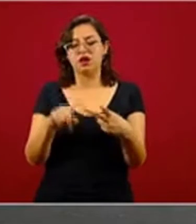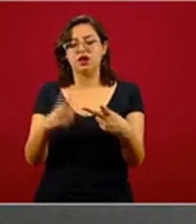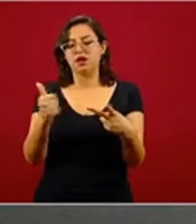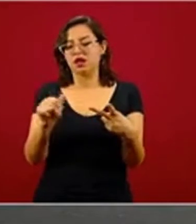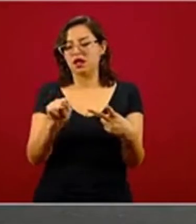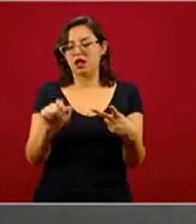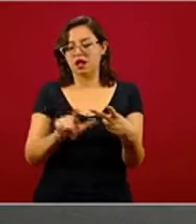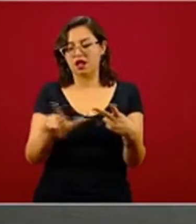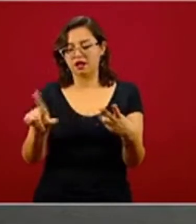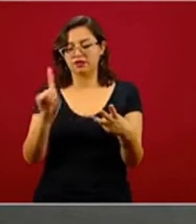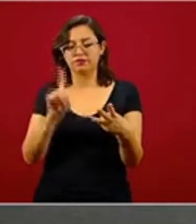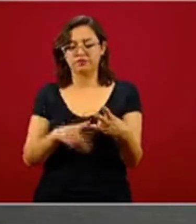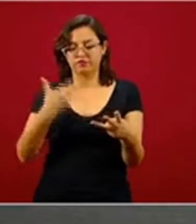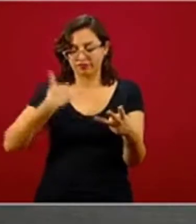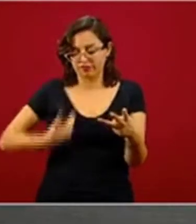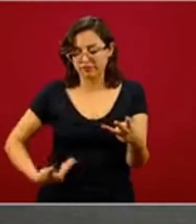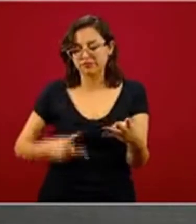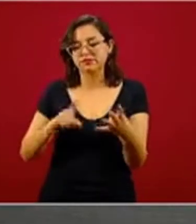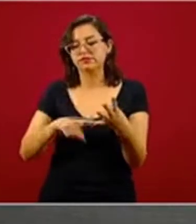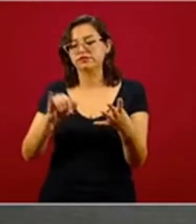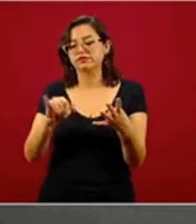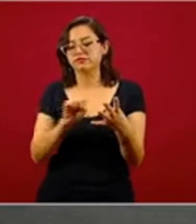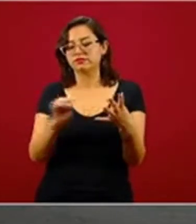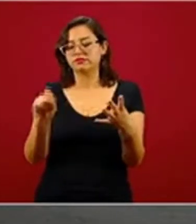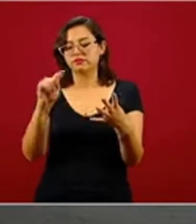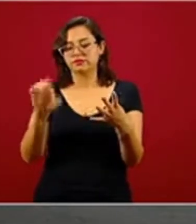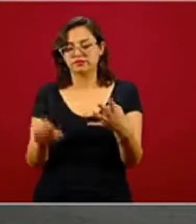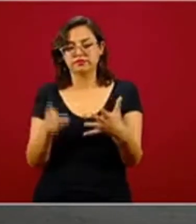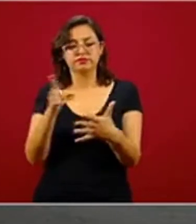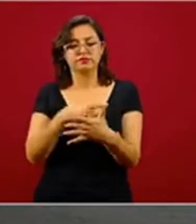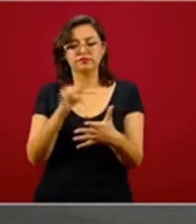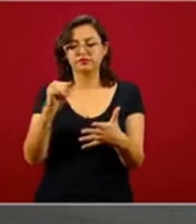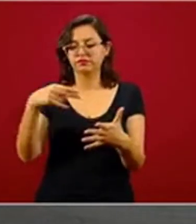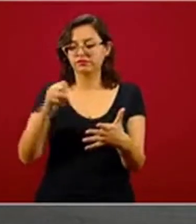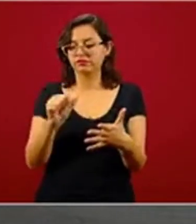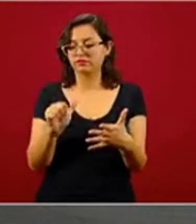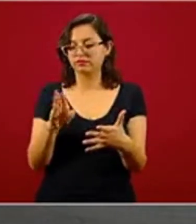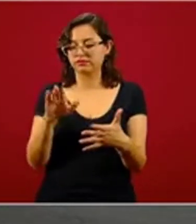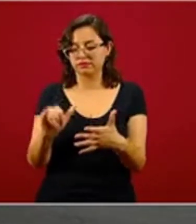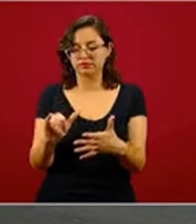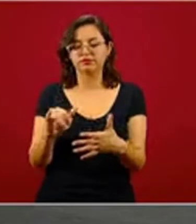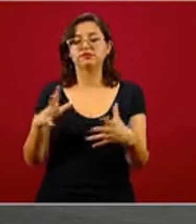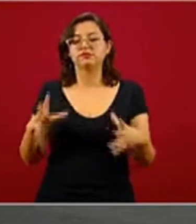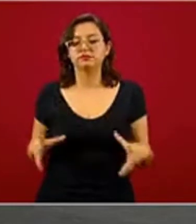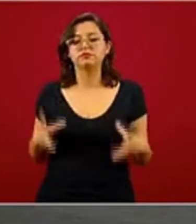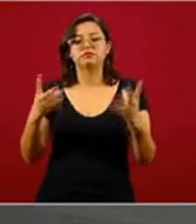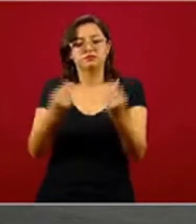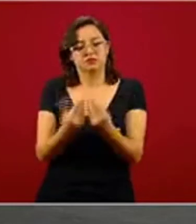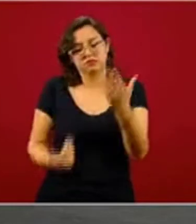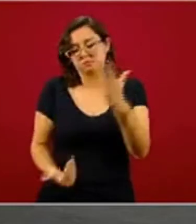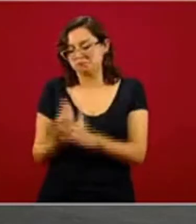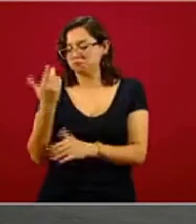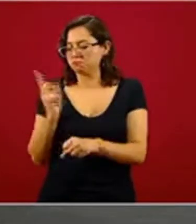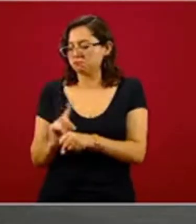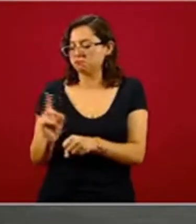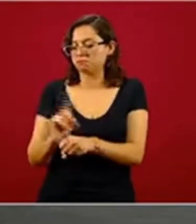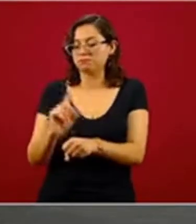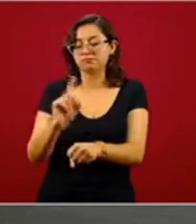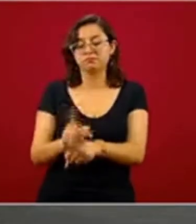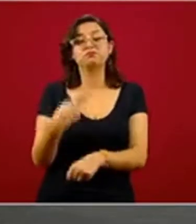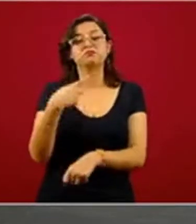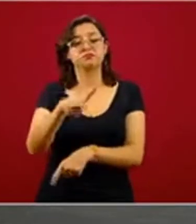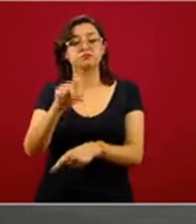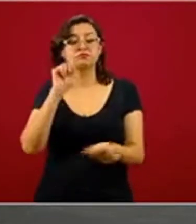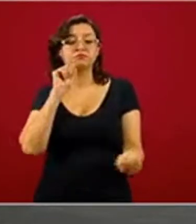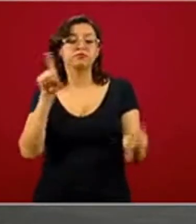director del ISSSTE, el director del INSABI. Pero adicionalmente a eso hay reuniones 3 veces por semana en la noche, donde vamos viendo